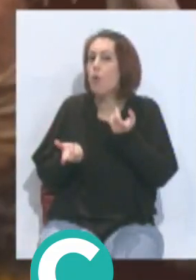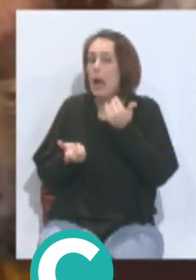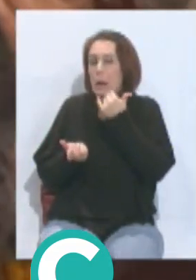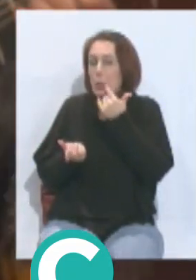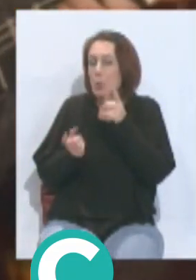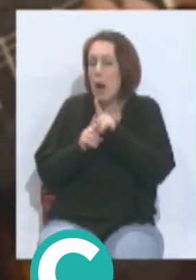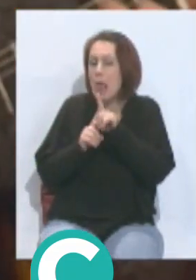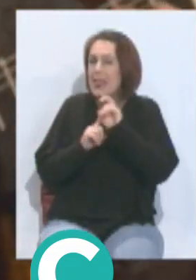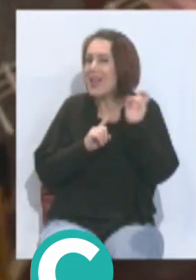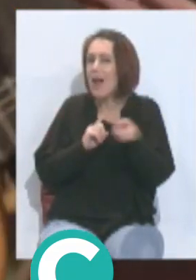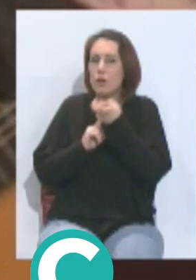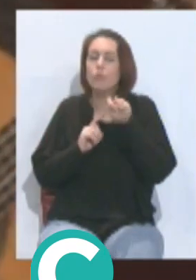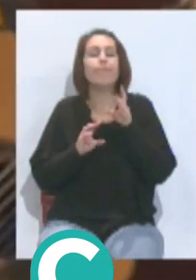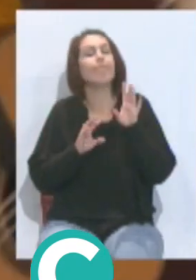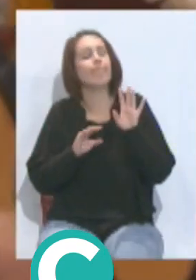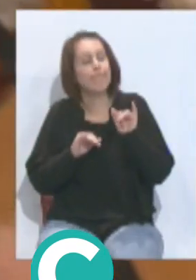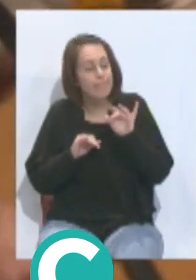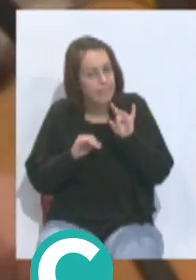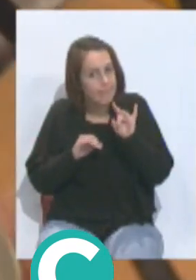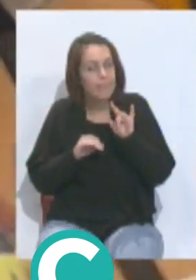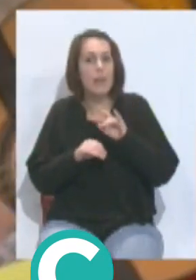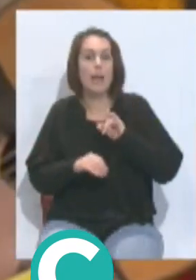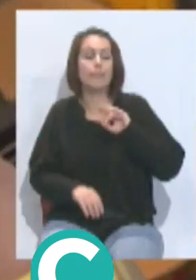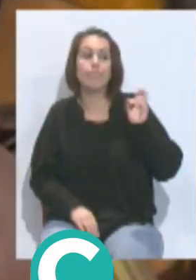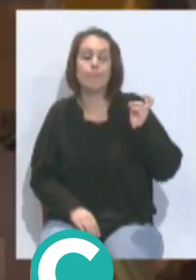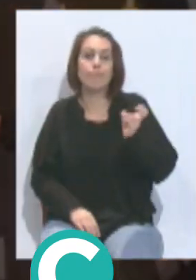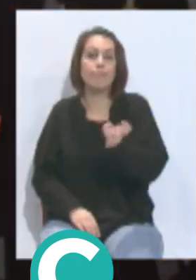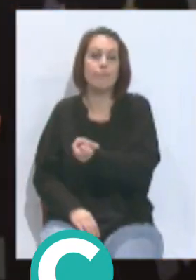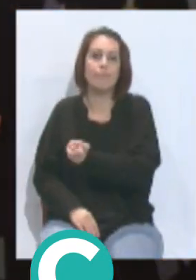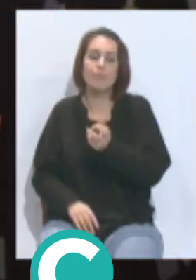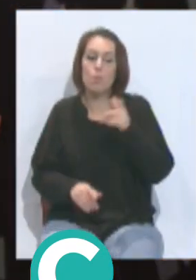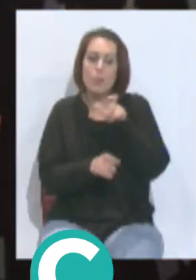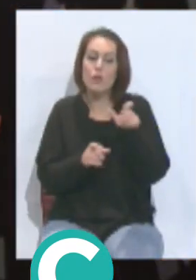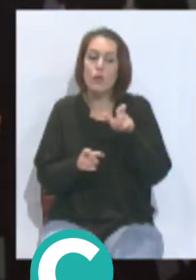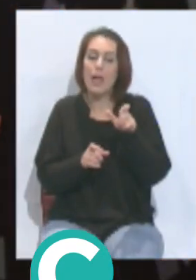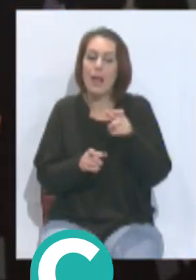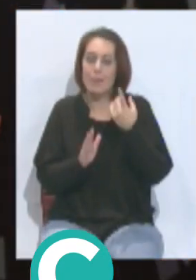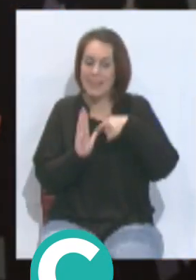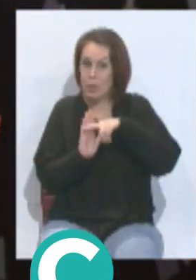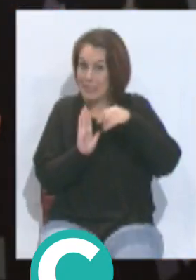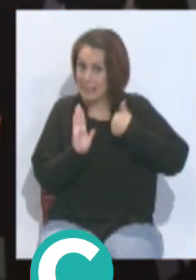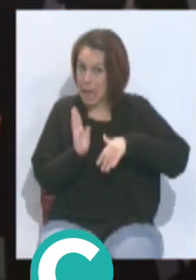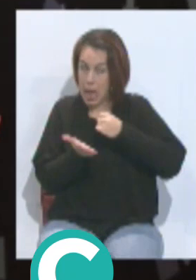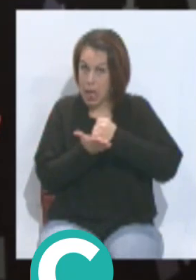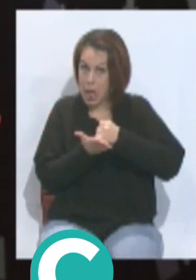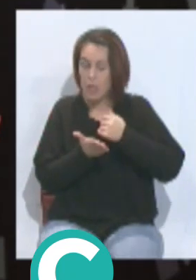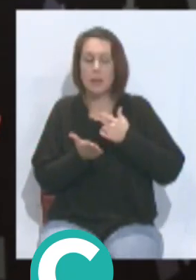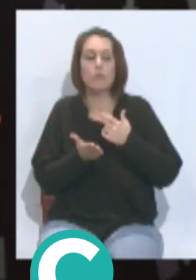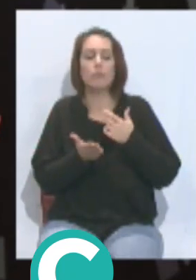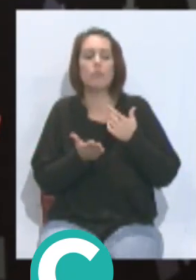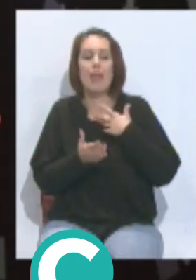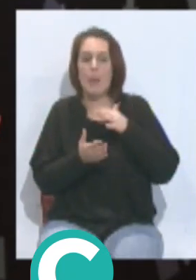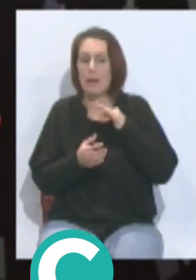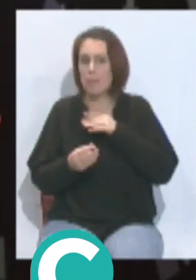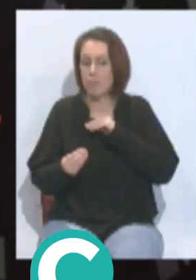muy heterogéneo, ¿no? Pues hay un poco de todo, sí. Mira, hay de la gente inscrita matriculada, que además